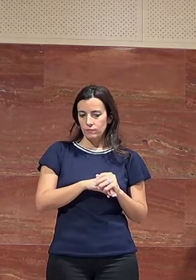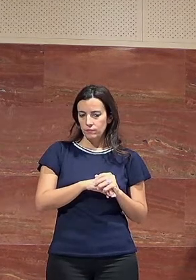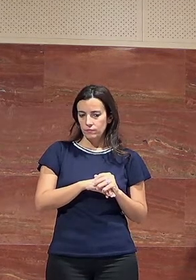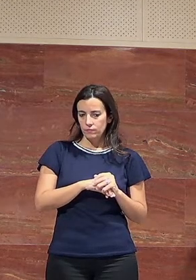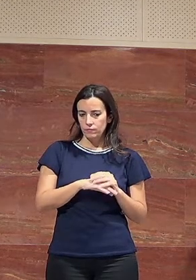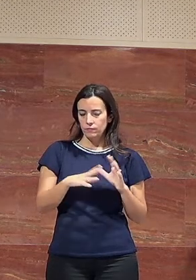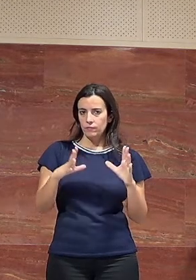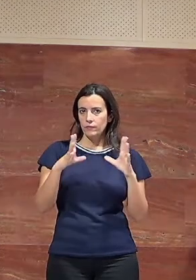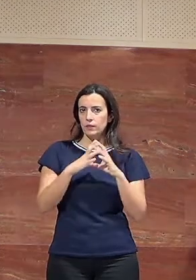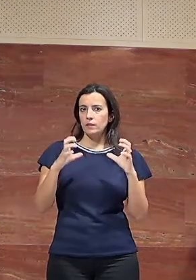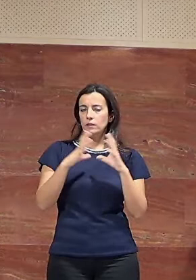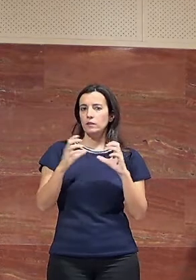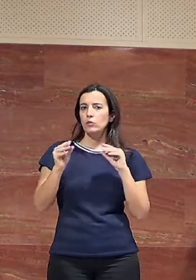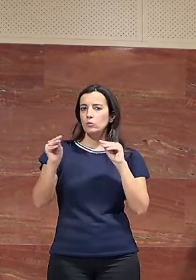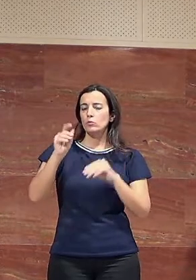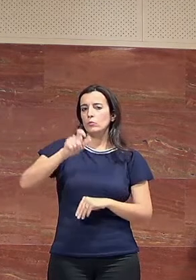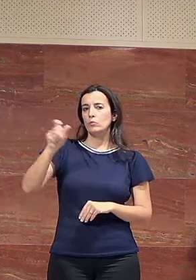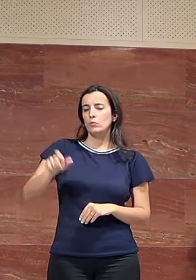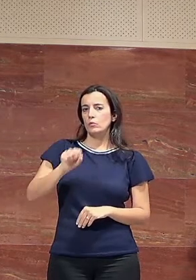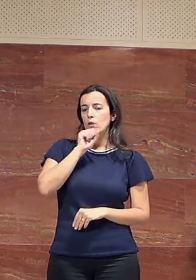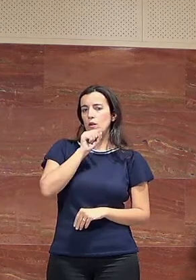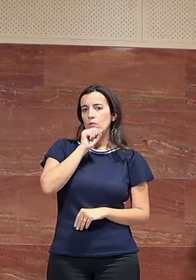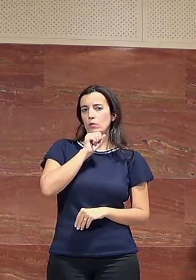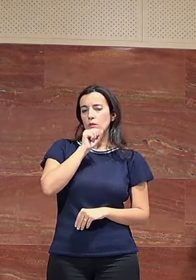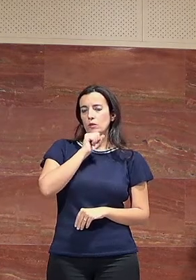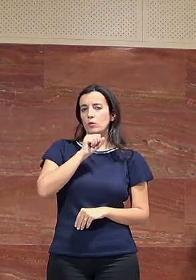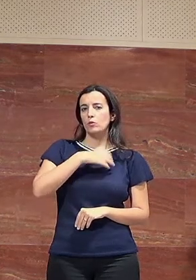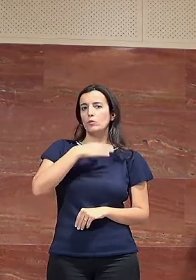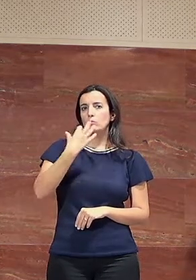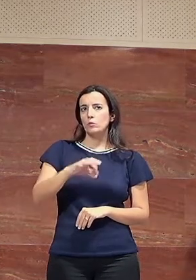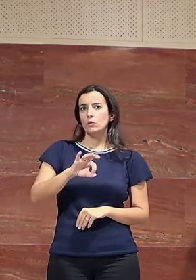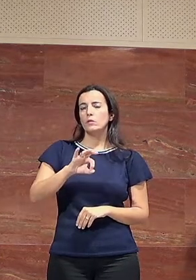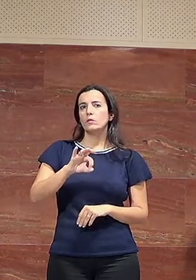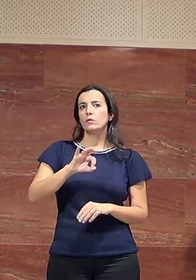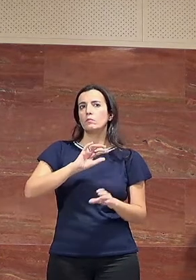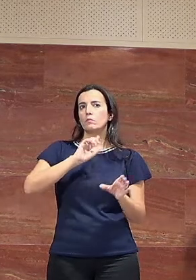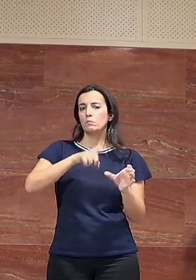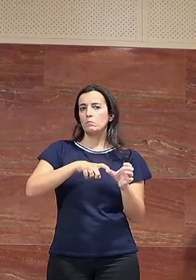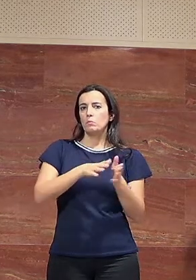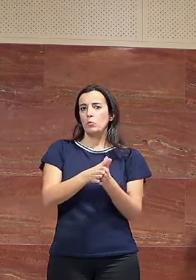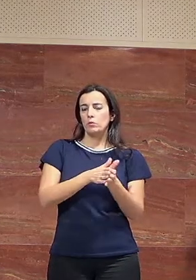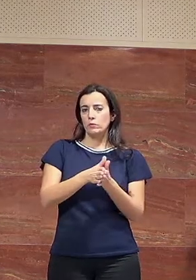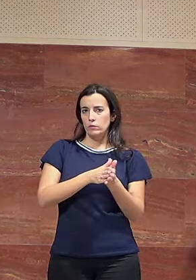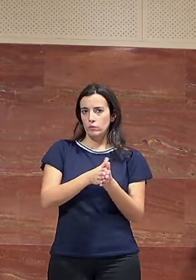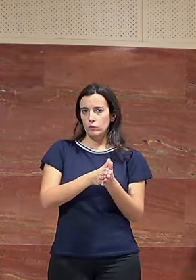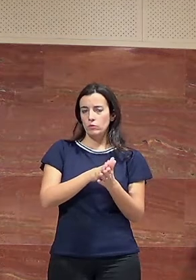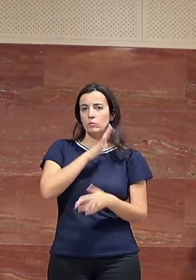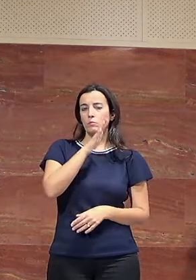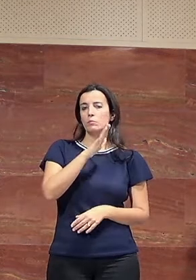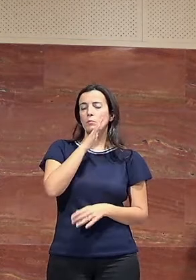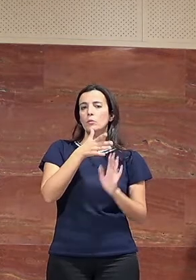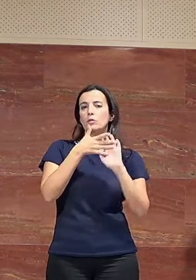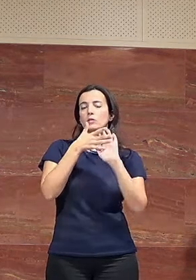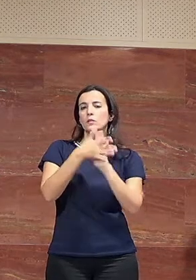los abuelos y quizás una anticipación porque se va a